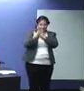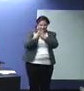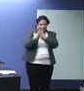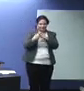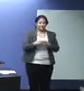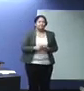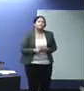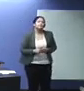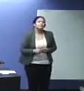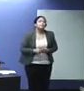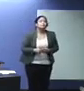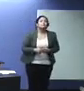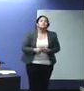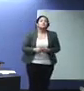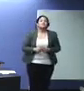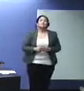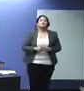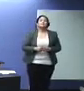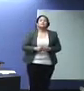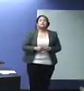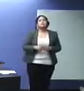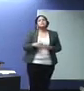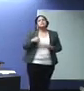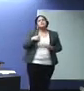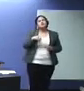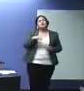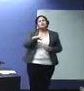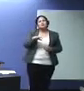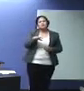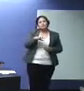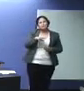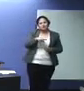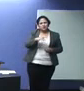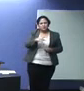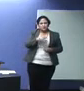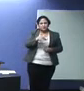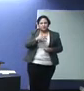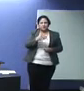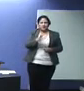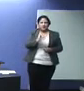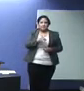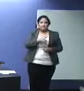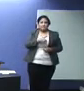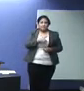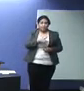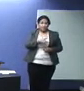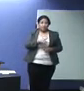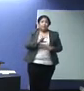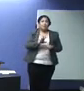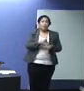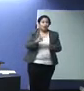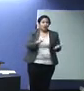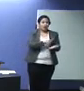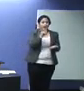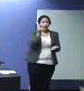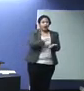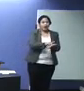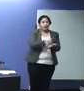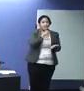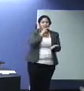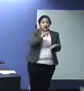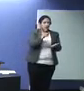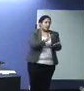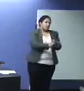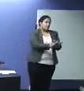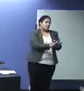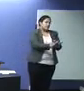y tengo el temor de que esta migración sea solo una corrección política. O sea, solo para ser